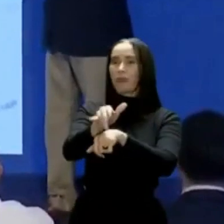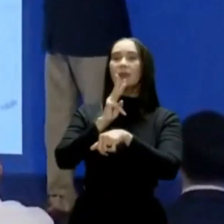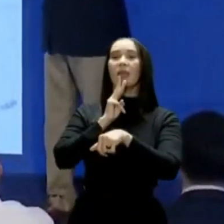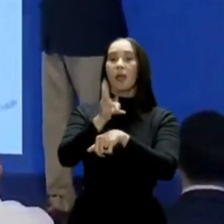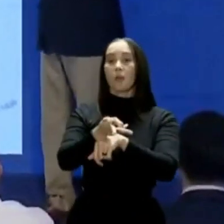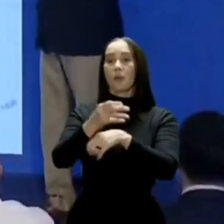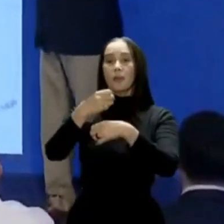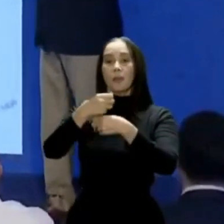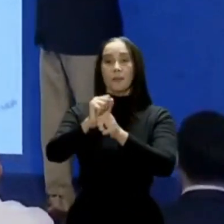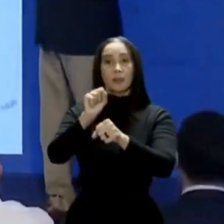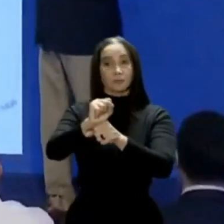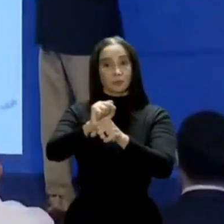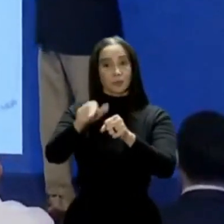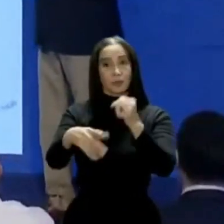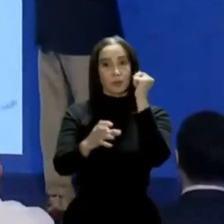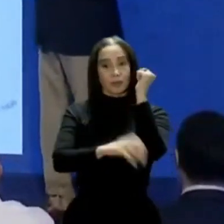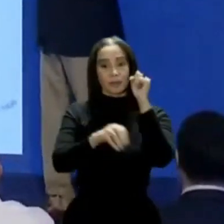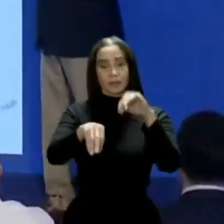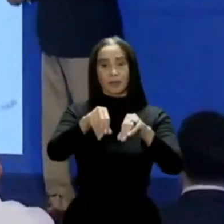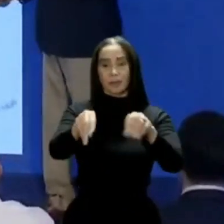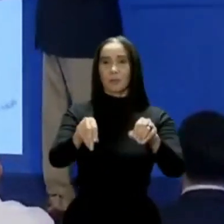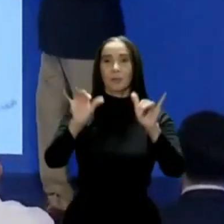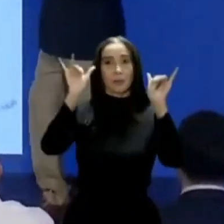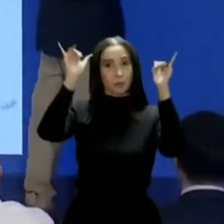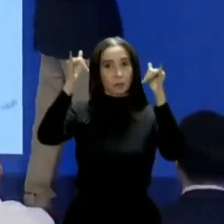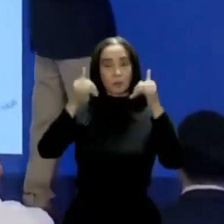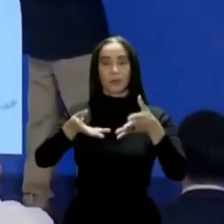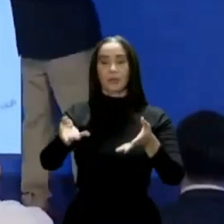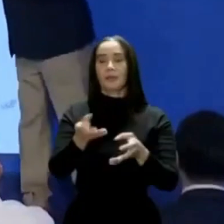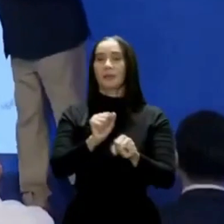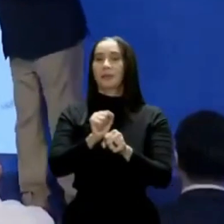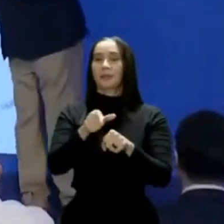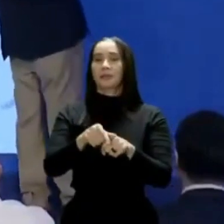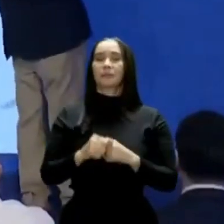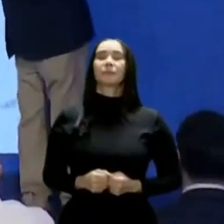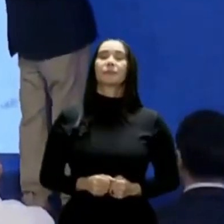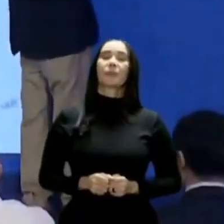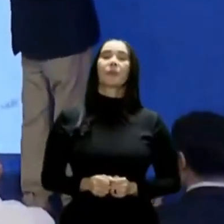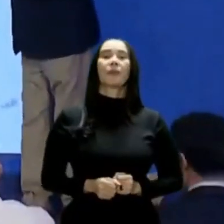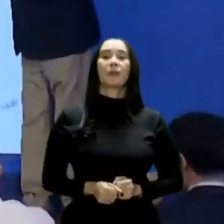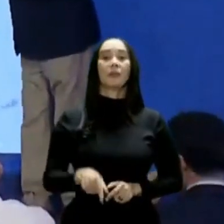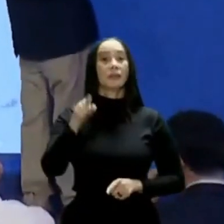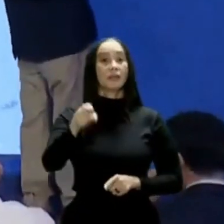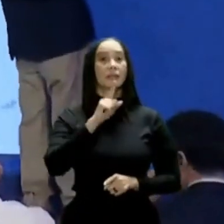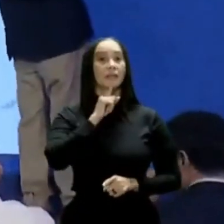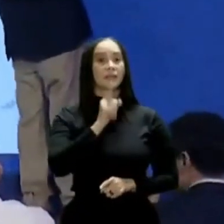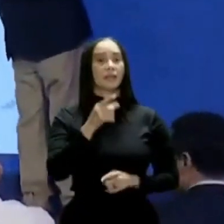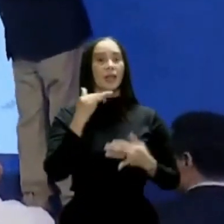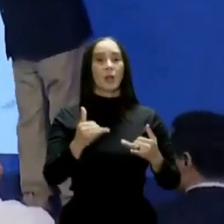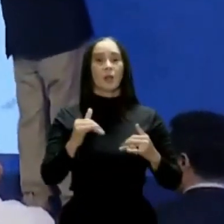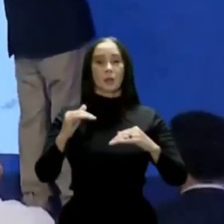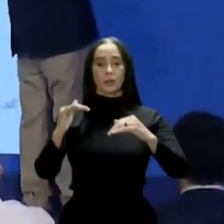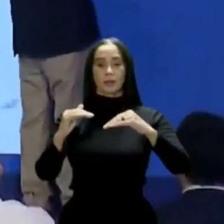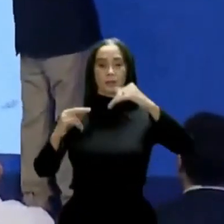nuestros productores, igualmente para nuestros ganaderos. Aquí está lo que es ahora mismo el